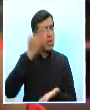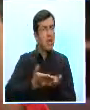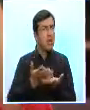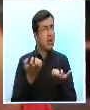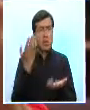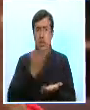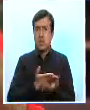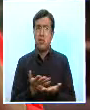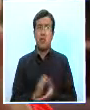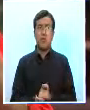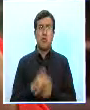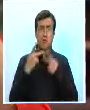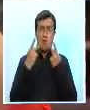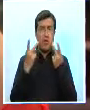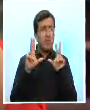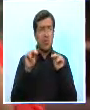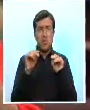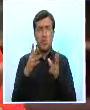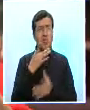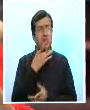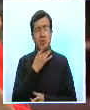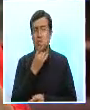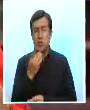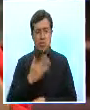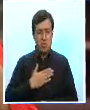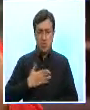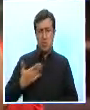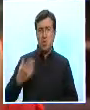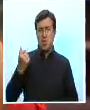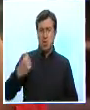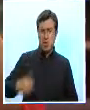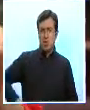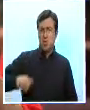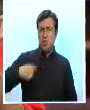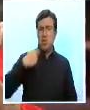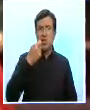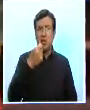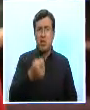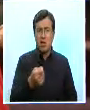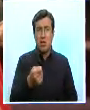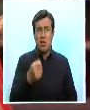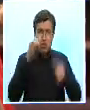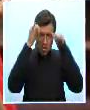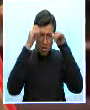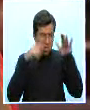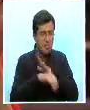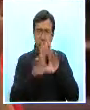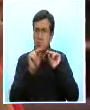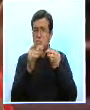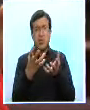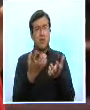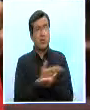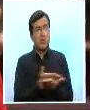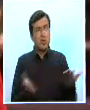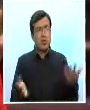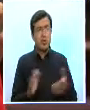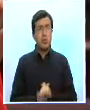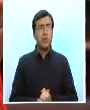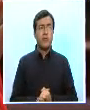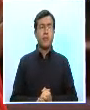un pueblo que no quiere pagar con sus con su dinero no quiere subvencionar la tauromaquia y después tenemos por otro